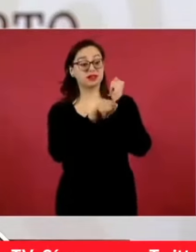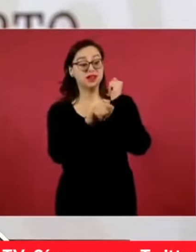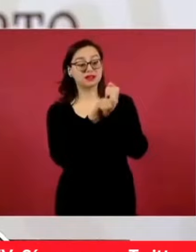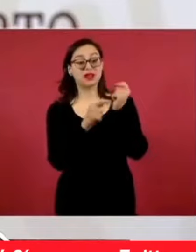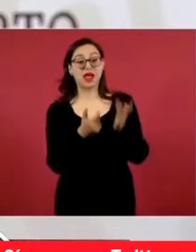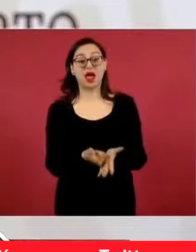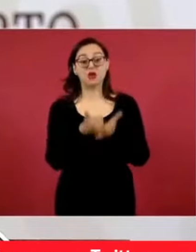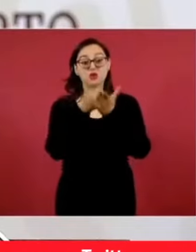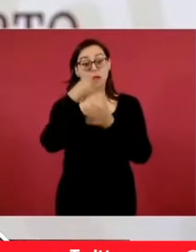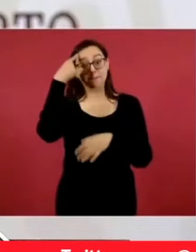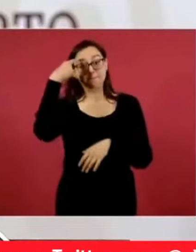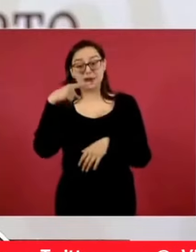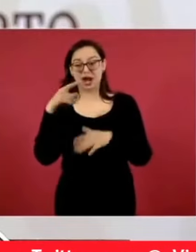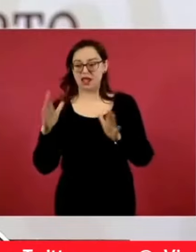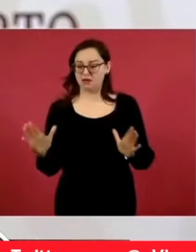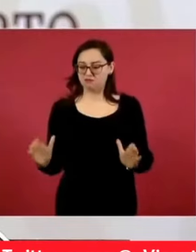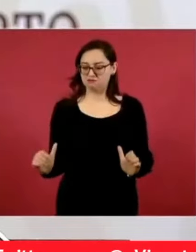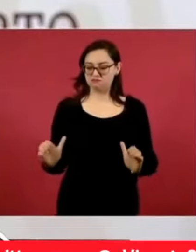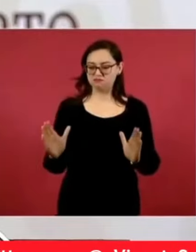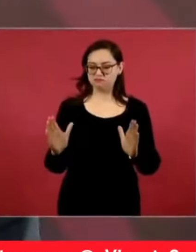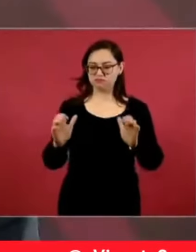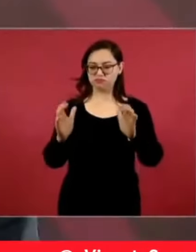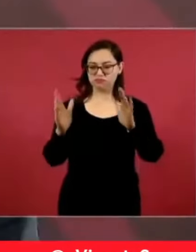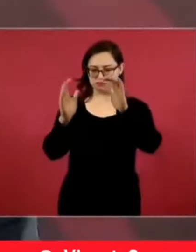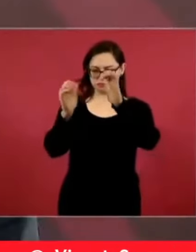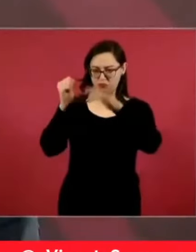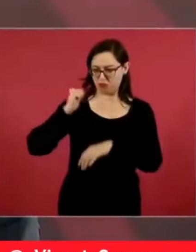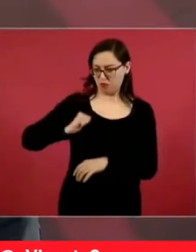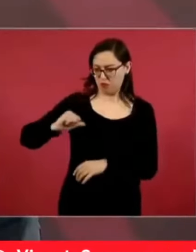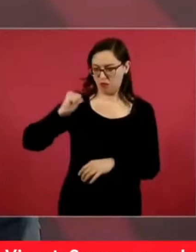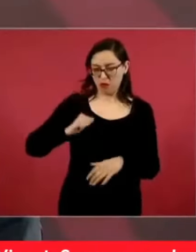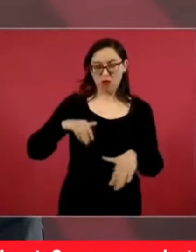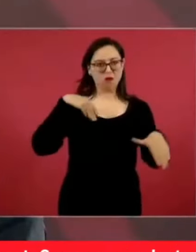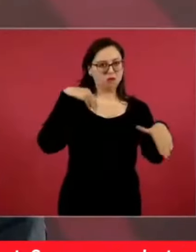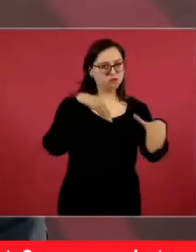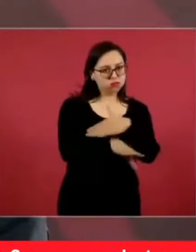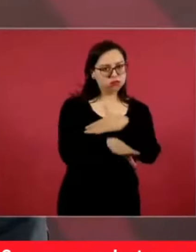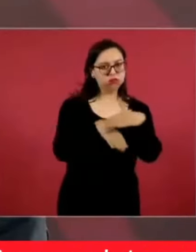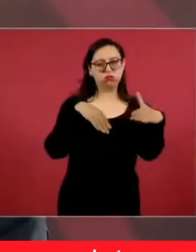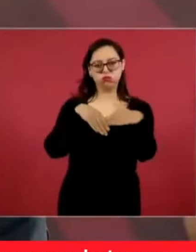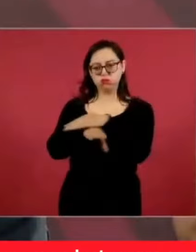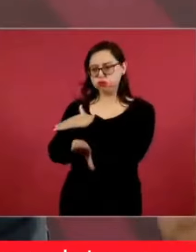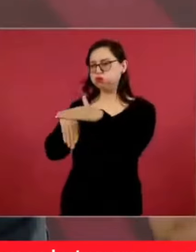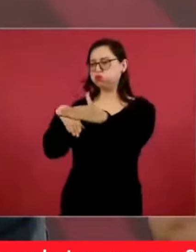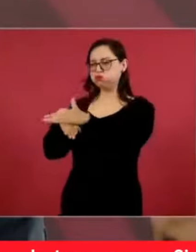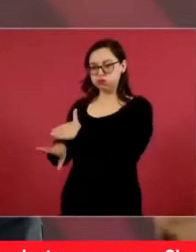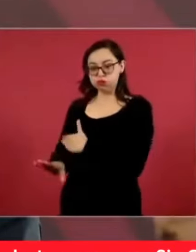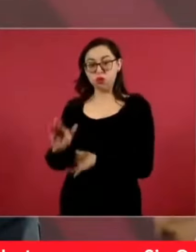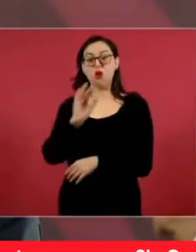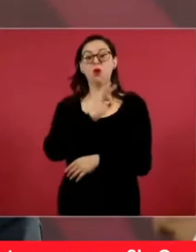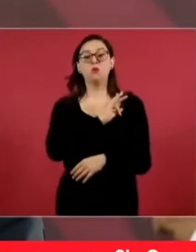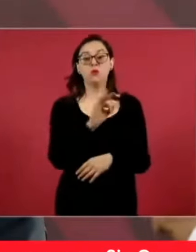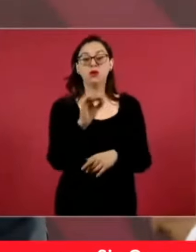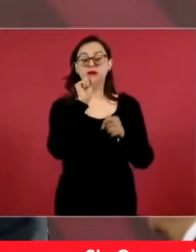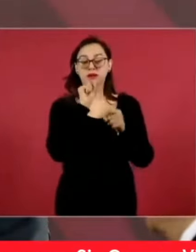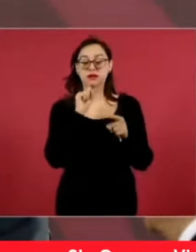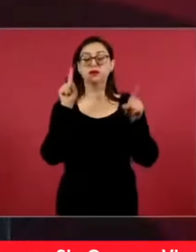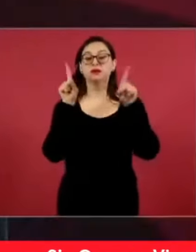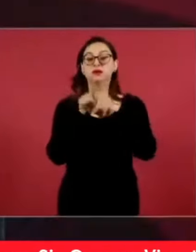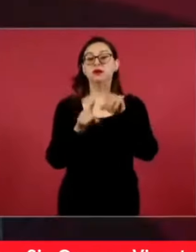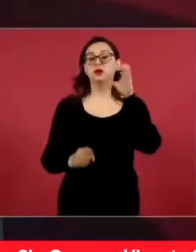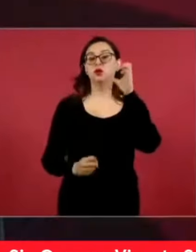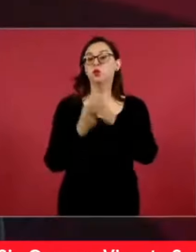a sitios arqueológicos, como el que se señalaba de Moral Reforma, a la nueva Reserva Natural de Guanjá